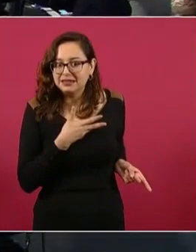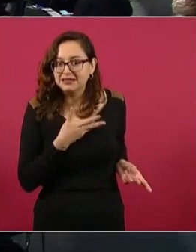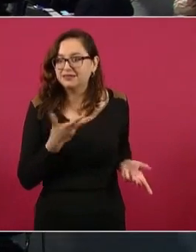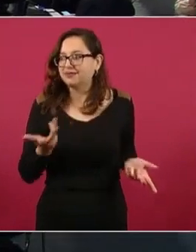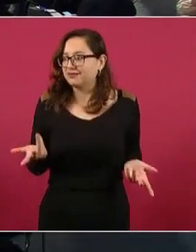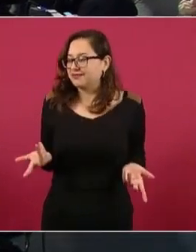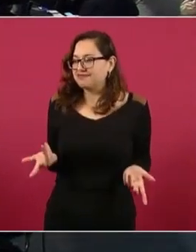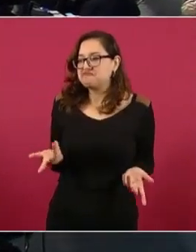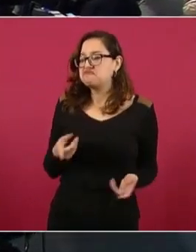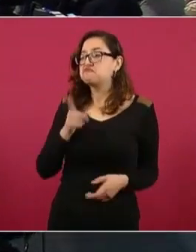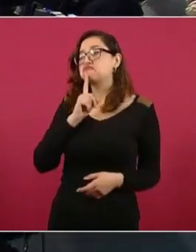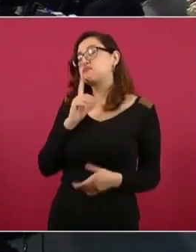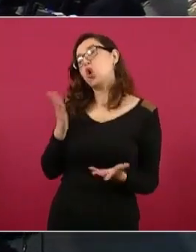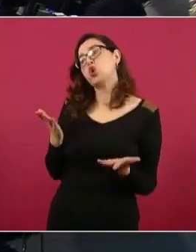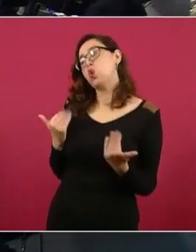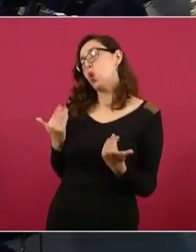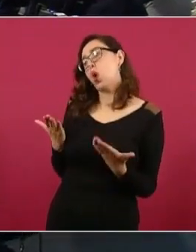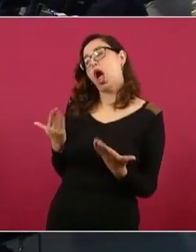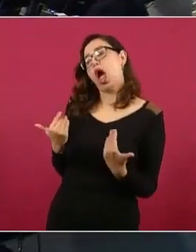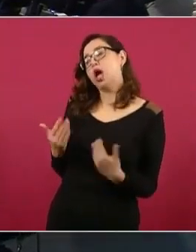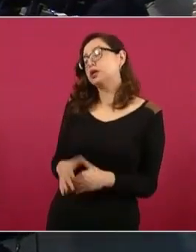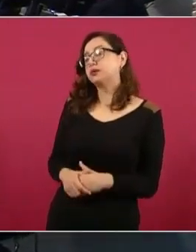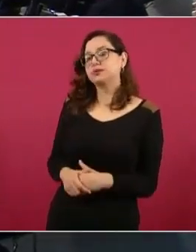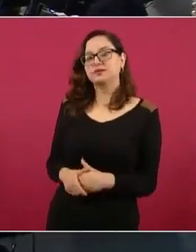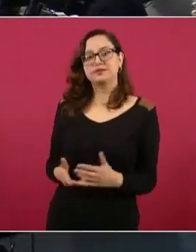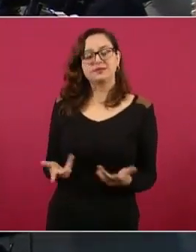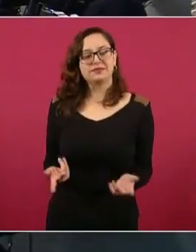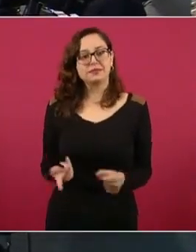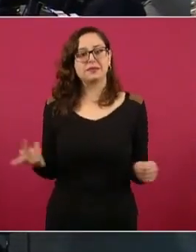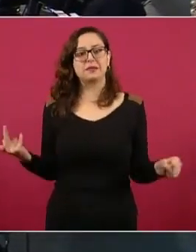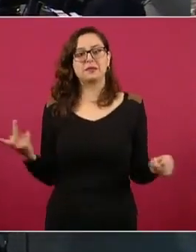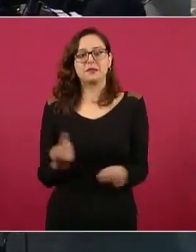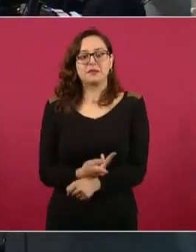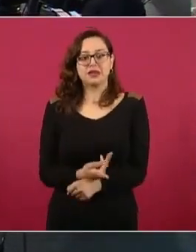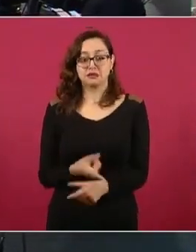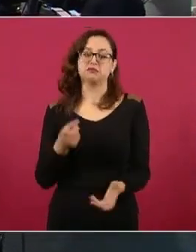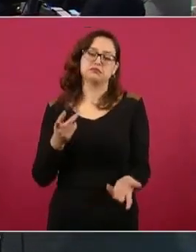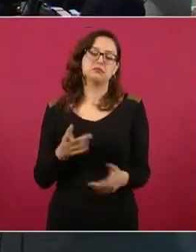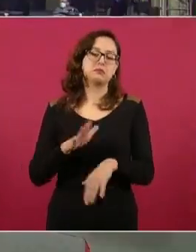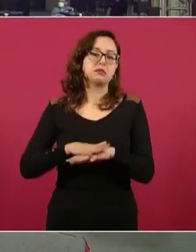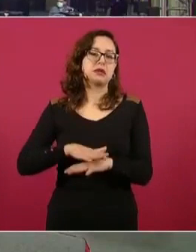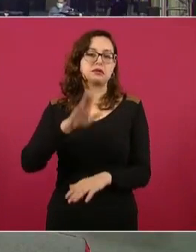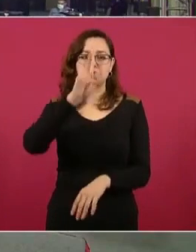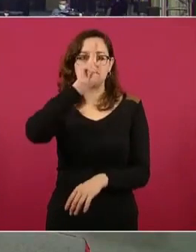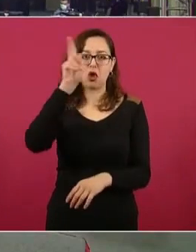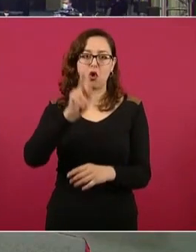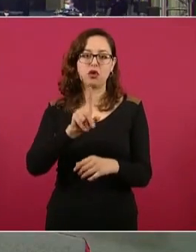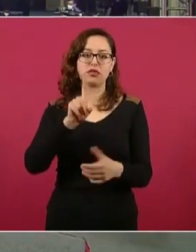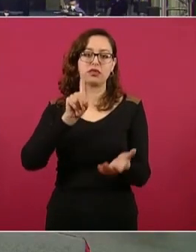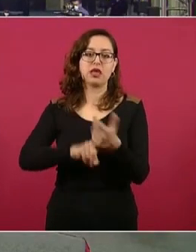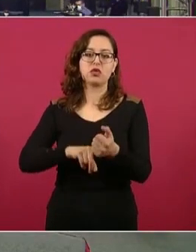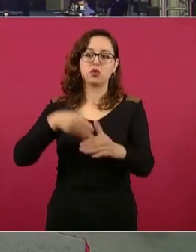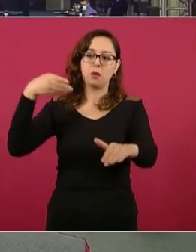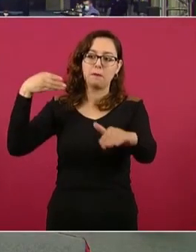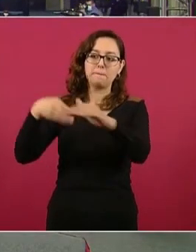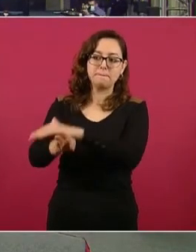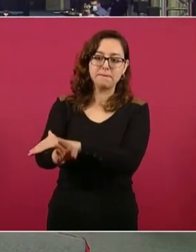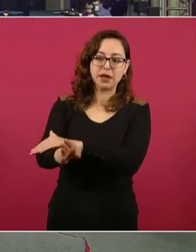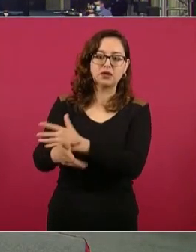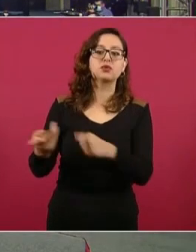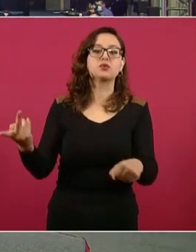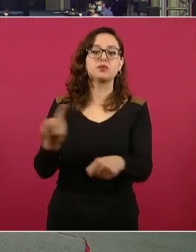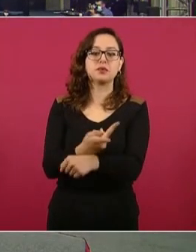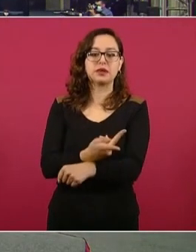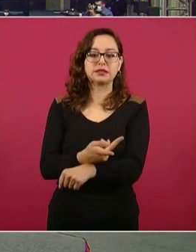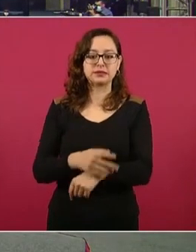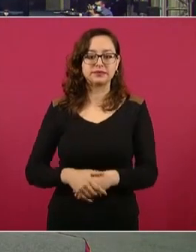están llegando los medicamentos, pero el usuario final no lo tiene. ¿Ahí qué es lo que está pasando y qué se está haciendo al respecto? Sí, gracias. Se